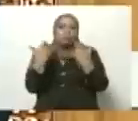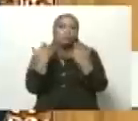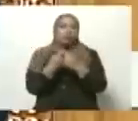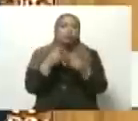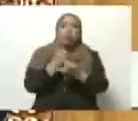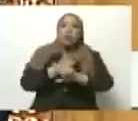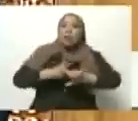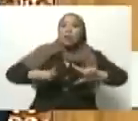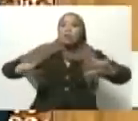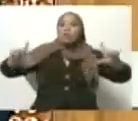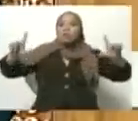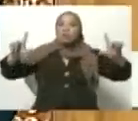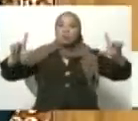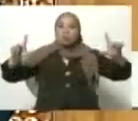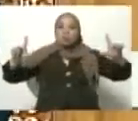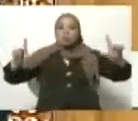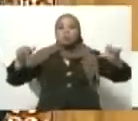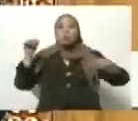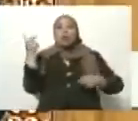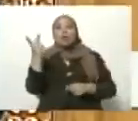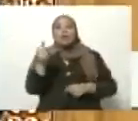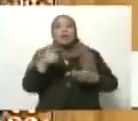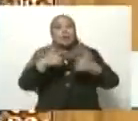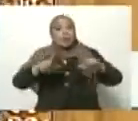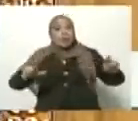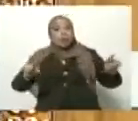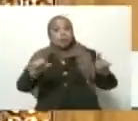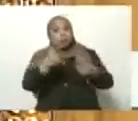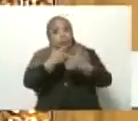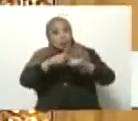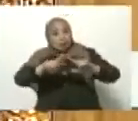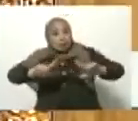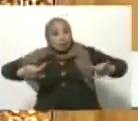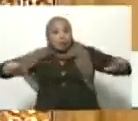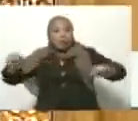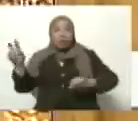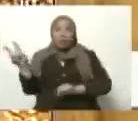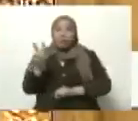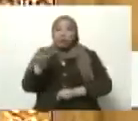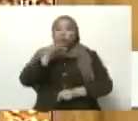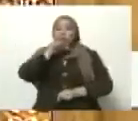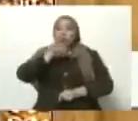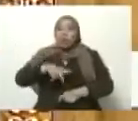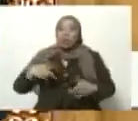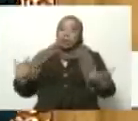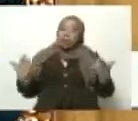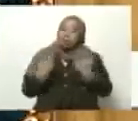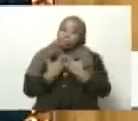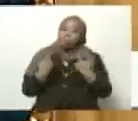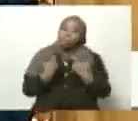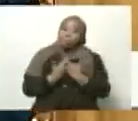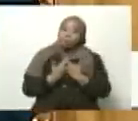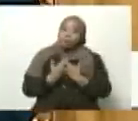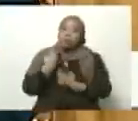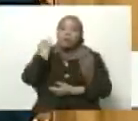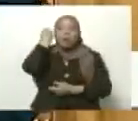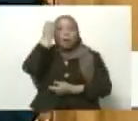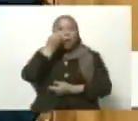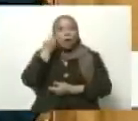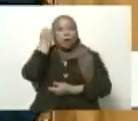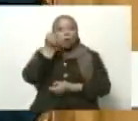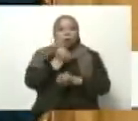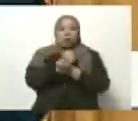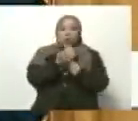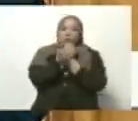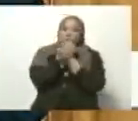Estamos literalmente en la segunda guerra de independencia de Venezuela. La conciencia, el amor a Venezuela, a nuestras familias,